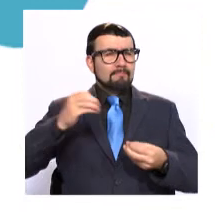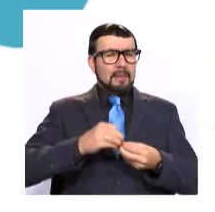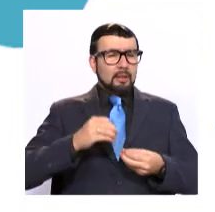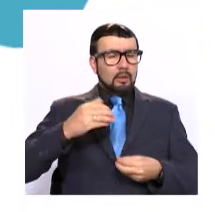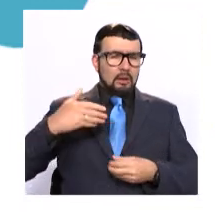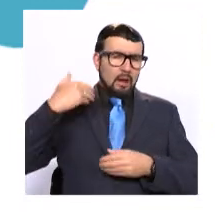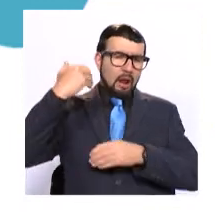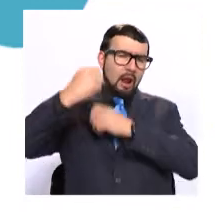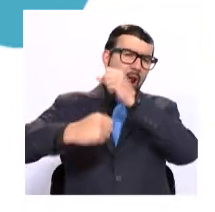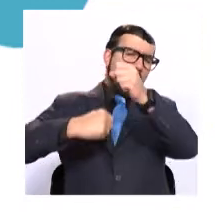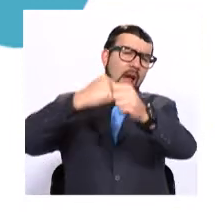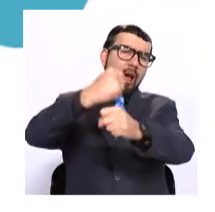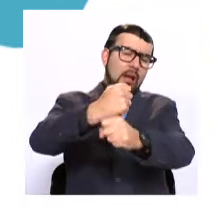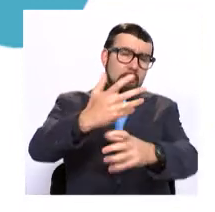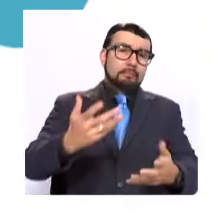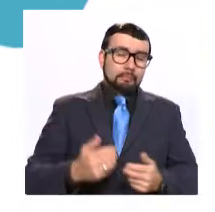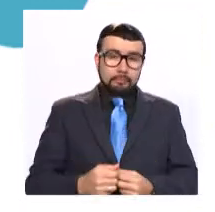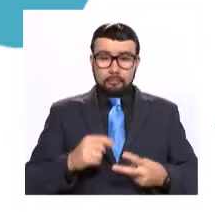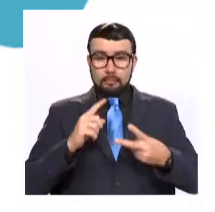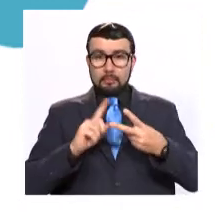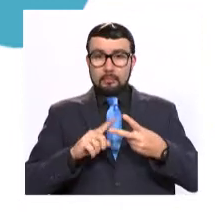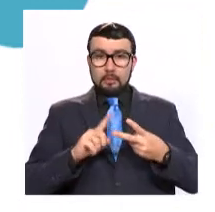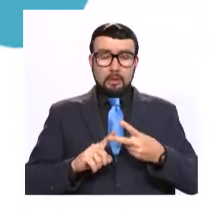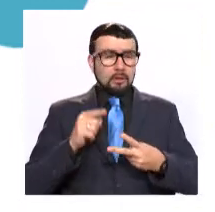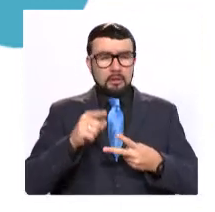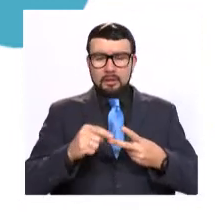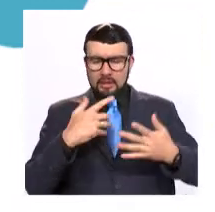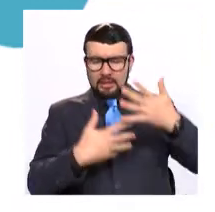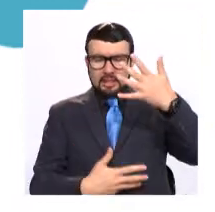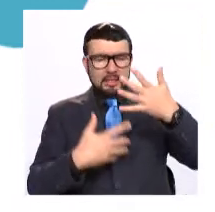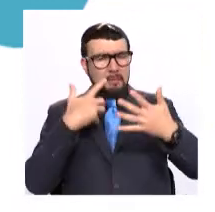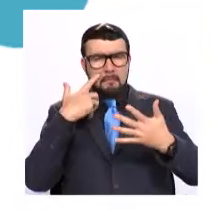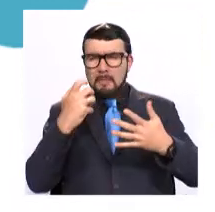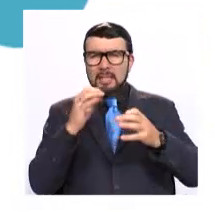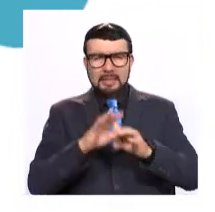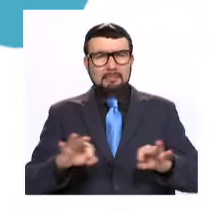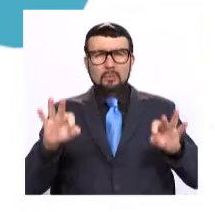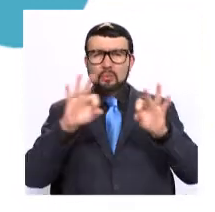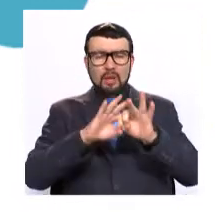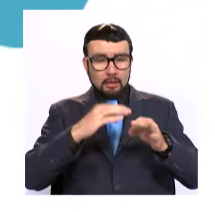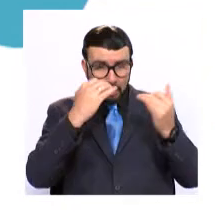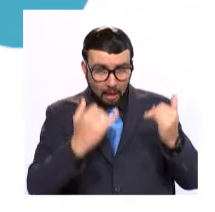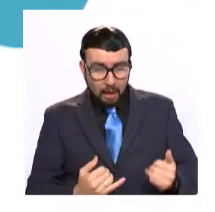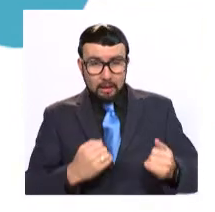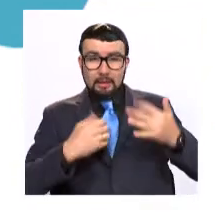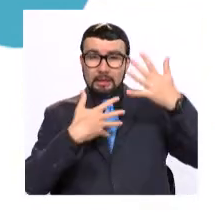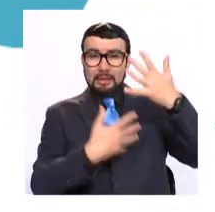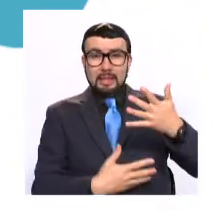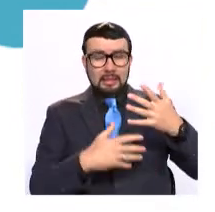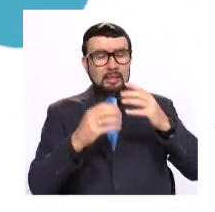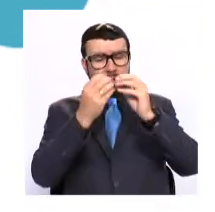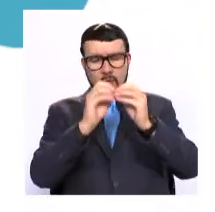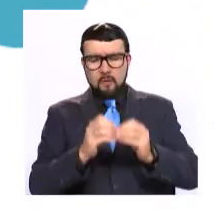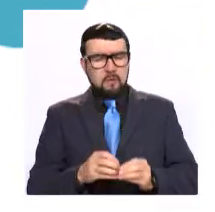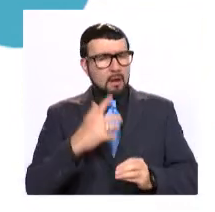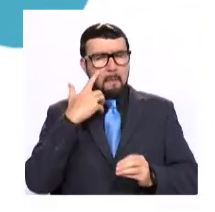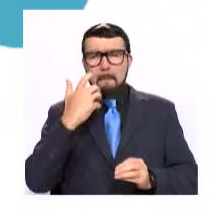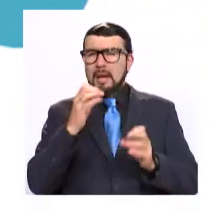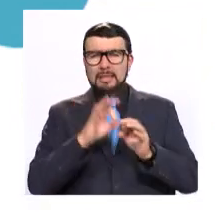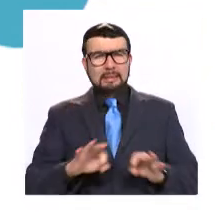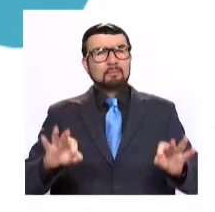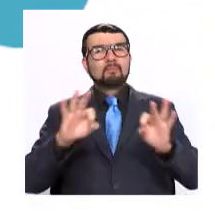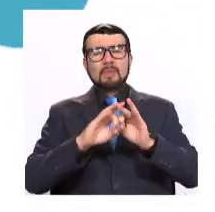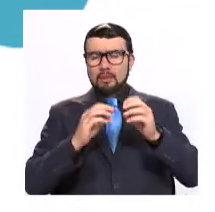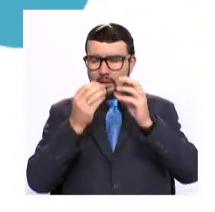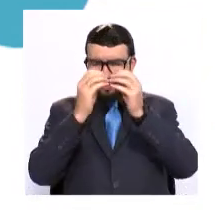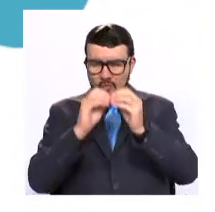Se encuentra entre las 10 grandes logros de la salud pública en el siglo XX y adicionalmente